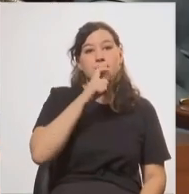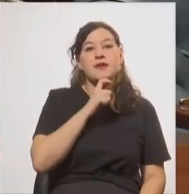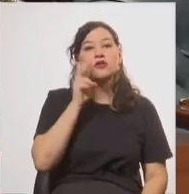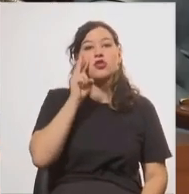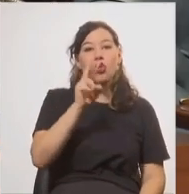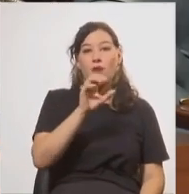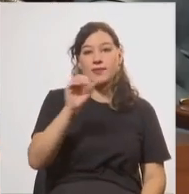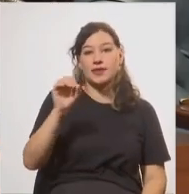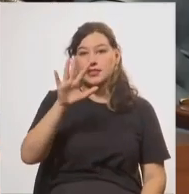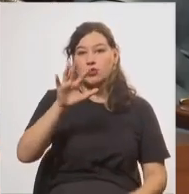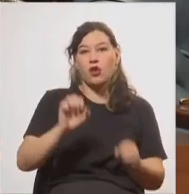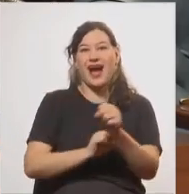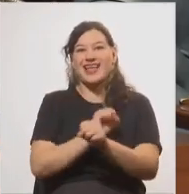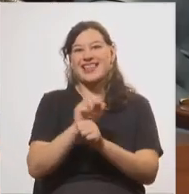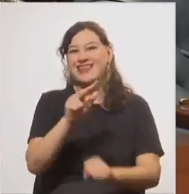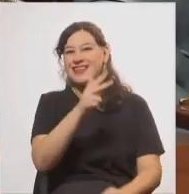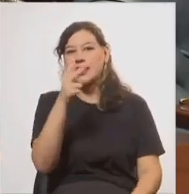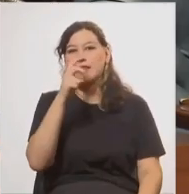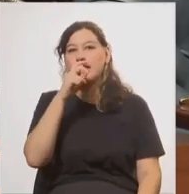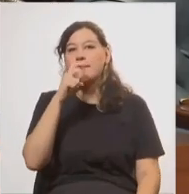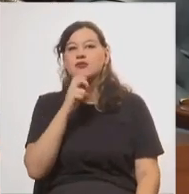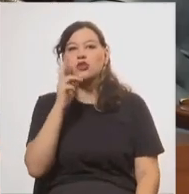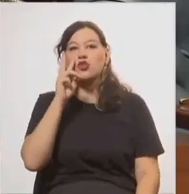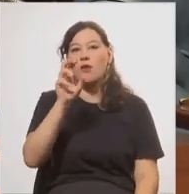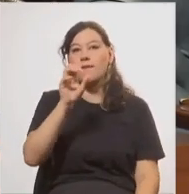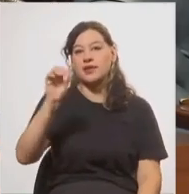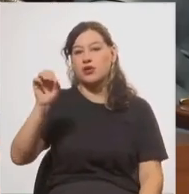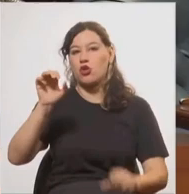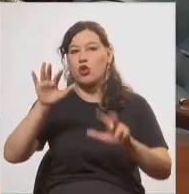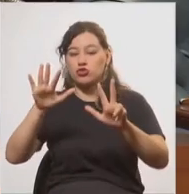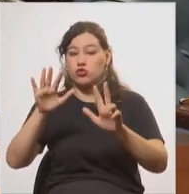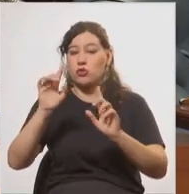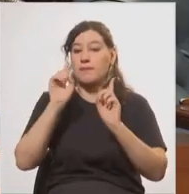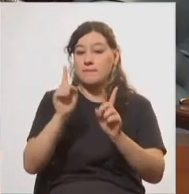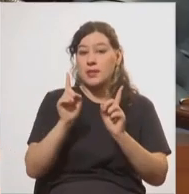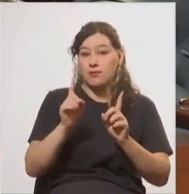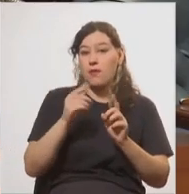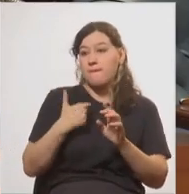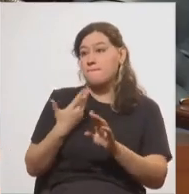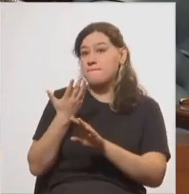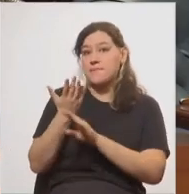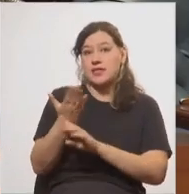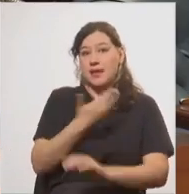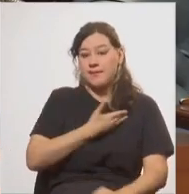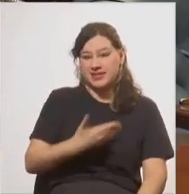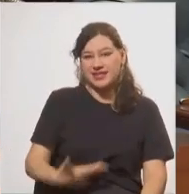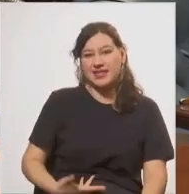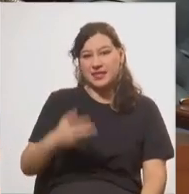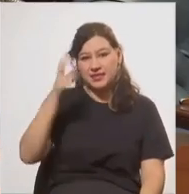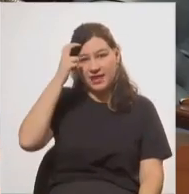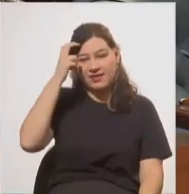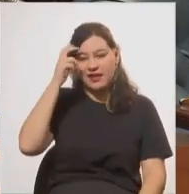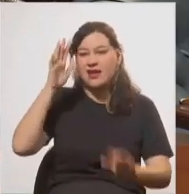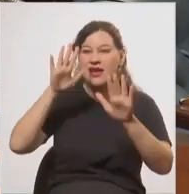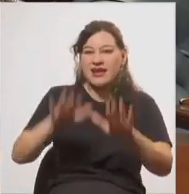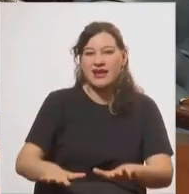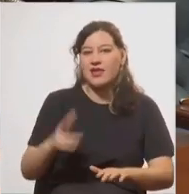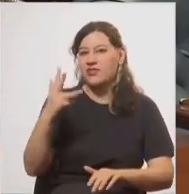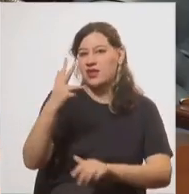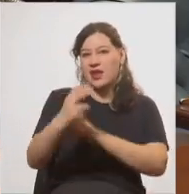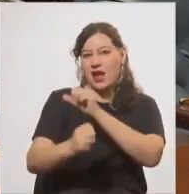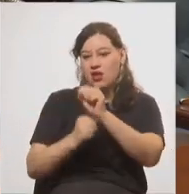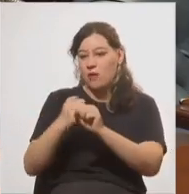2005 y el 3 de marzo del 2008. A pedido del presidente y la fuerza política, se quedó 3 años en el